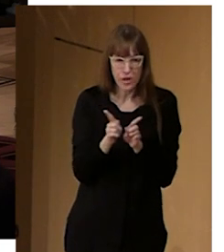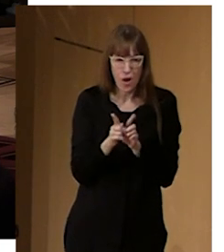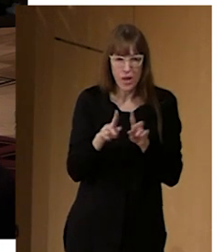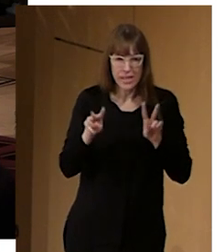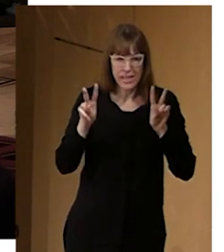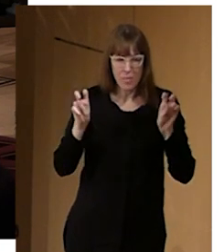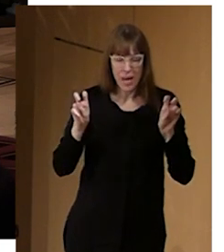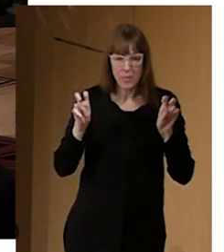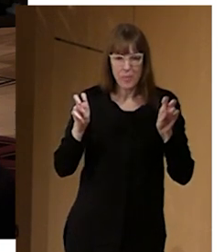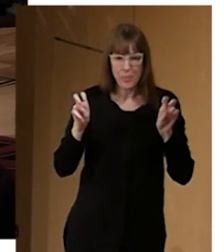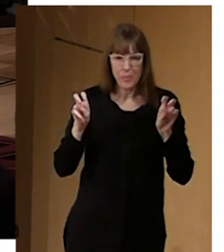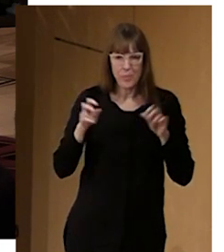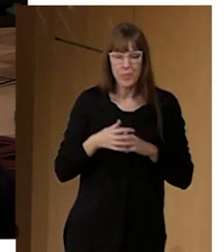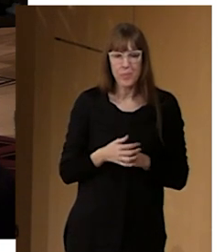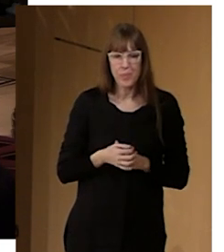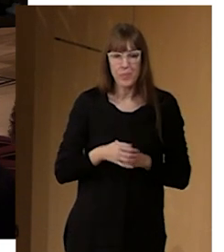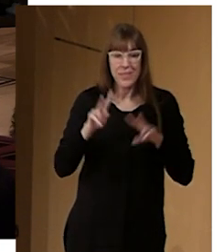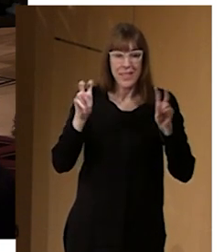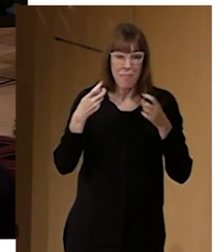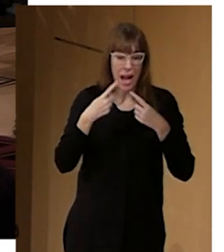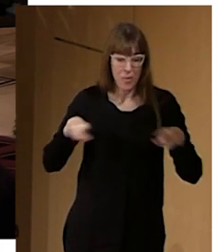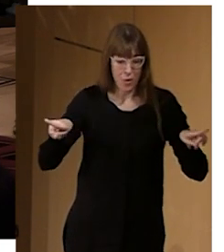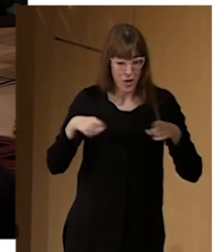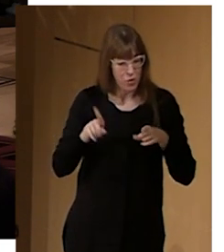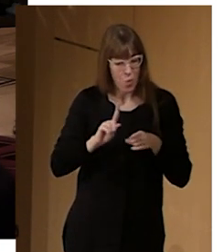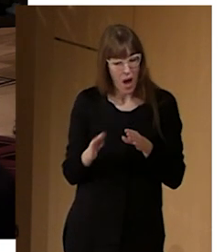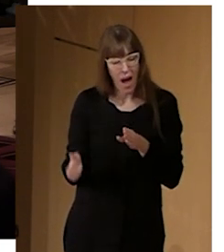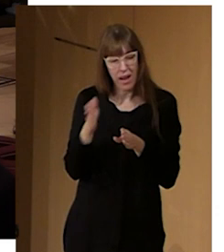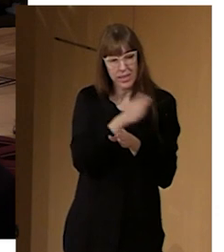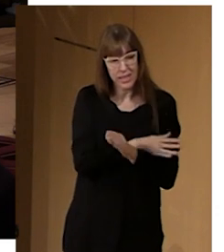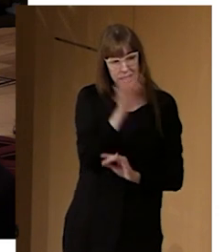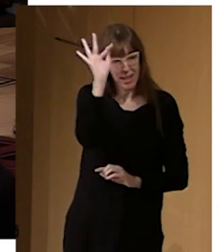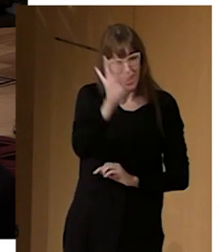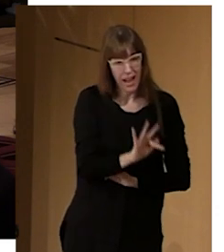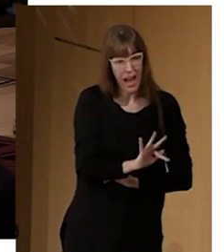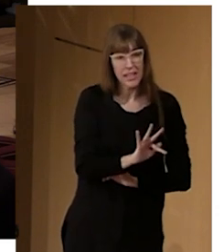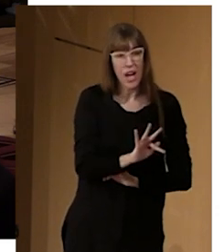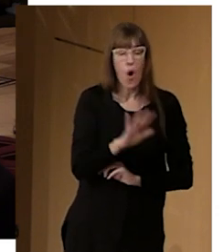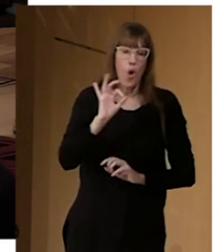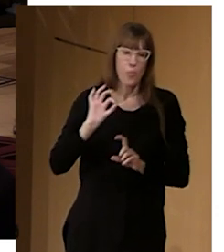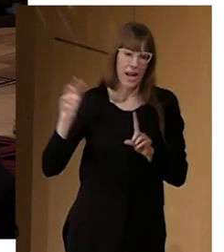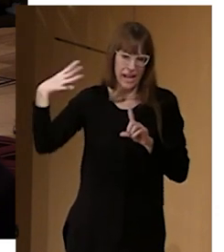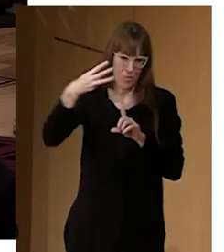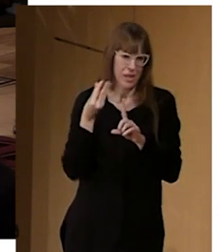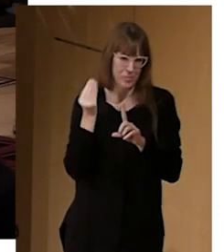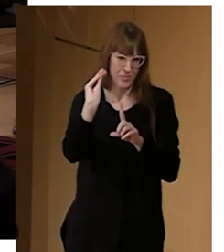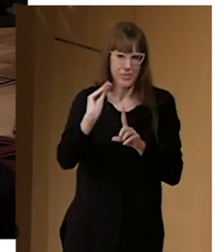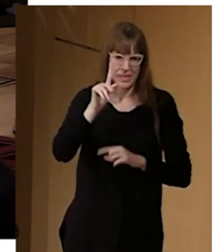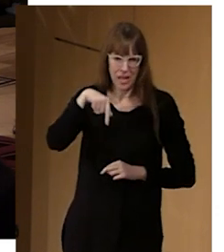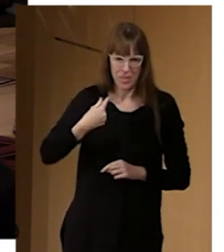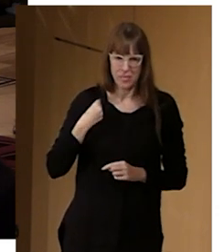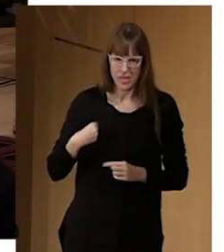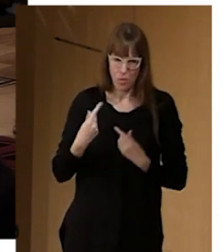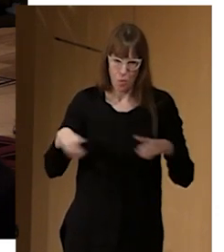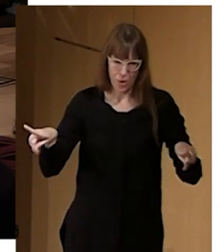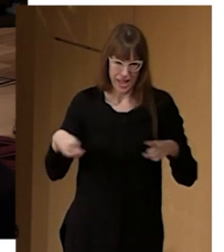preceden a a los conciertos y que están en las en las webs ahora hablaremos un poco de cómo se presenta esto en la web de la Orquesta